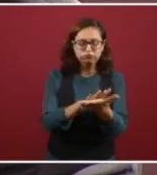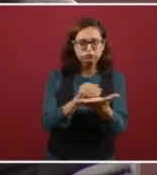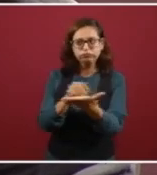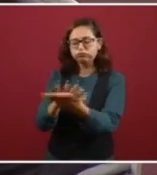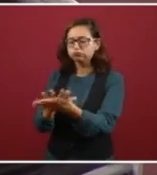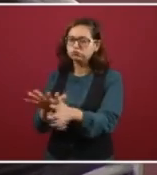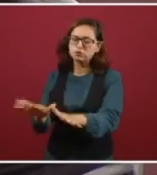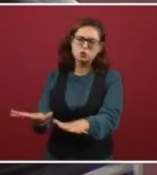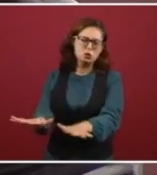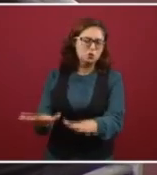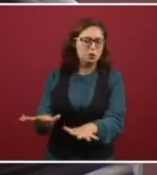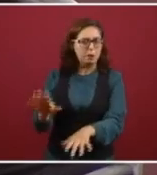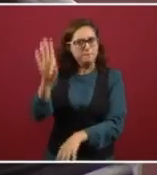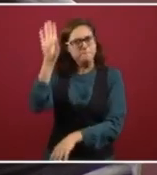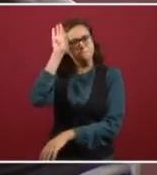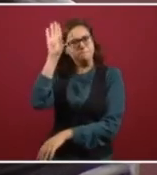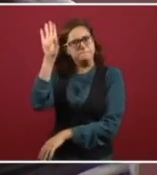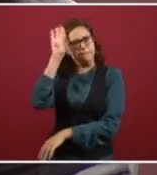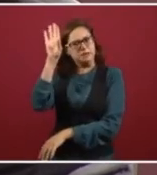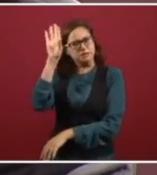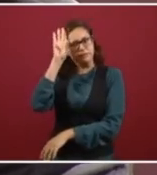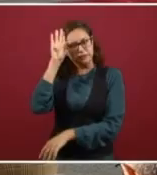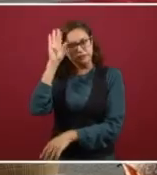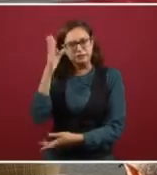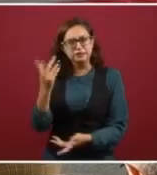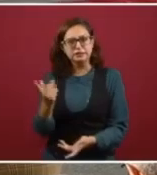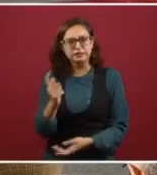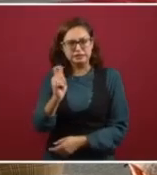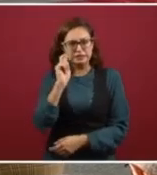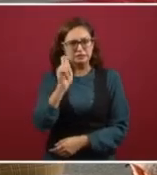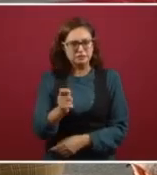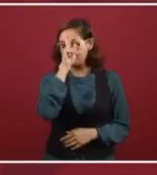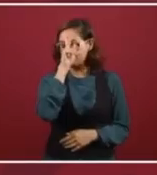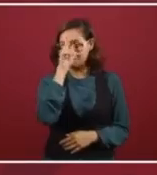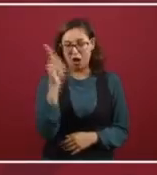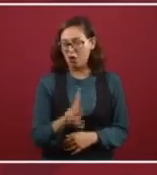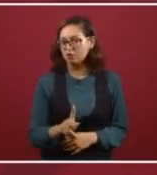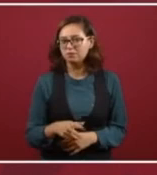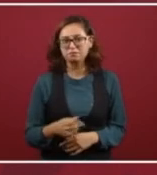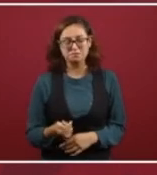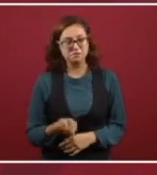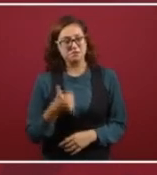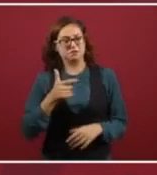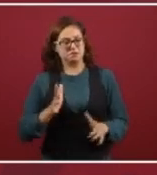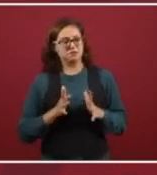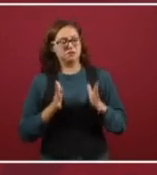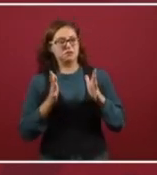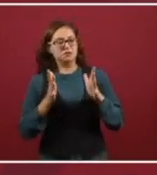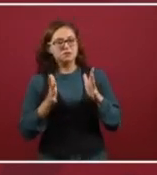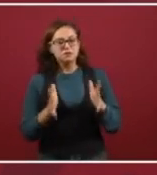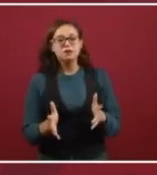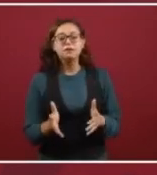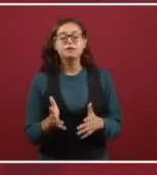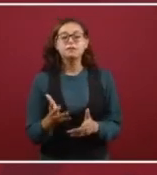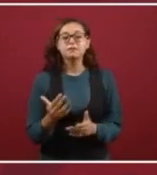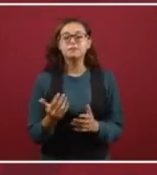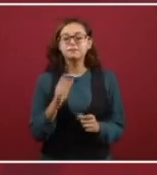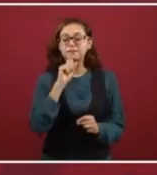Detalles que hablan de una maldad sin fin de esta persona. Y además el sujeto,